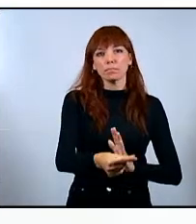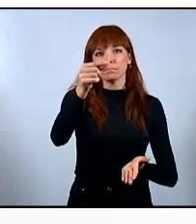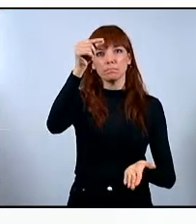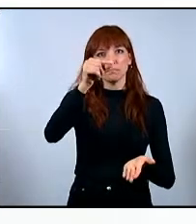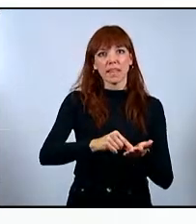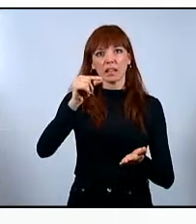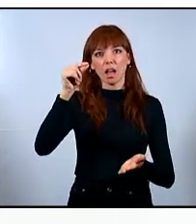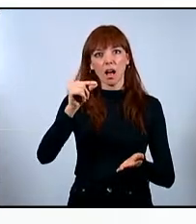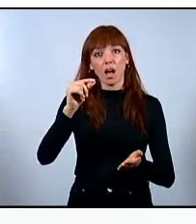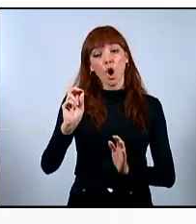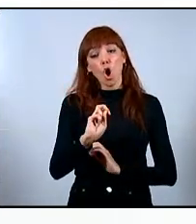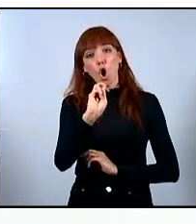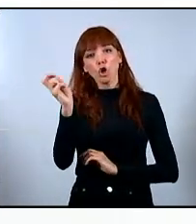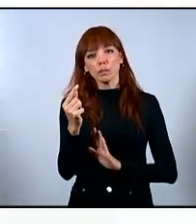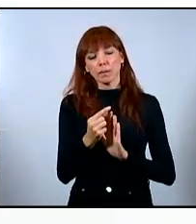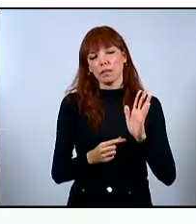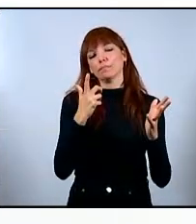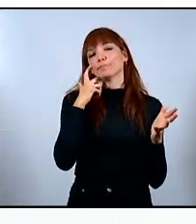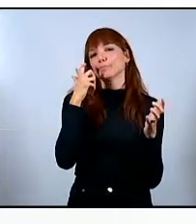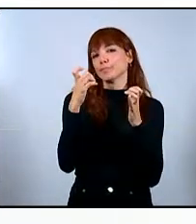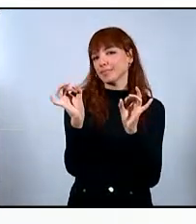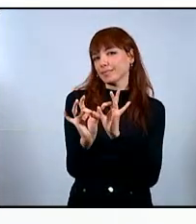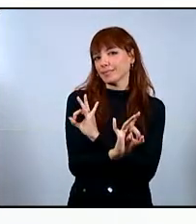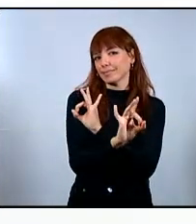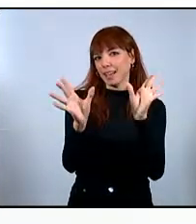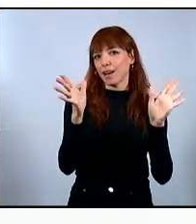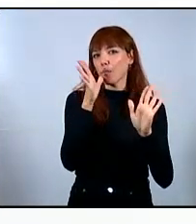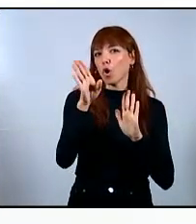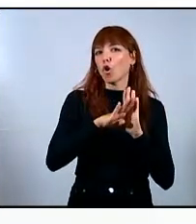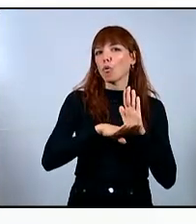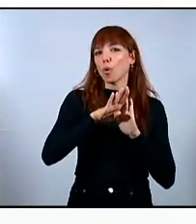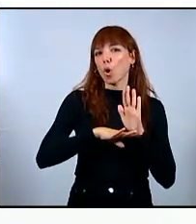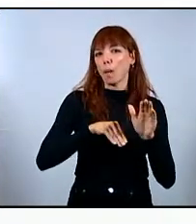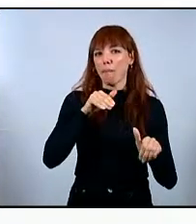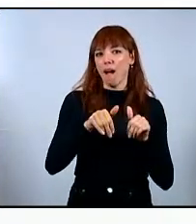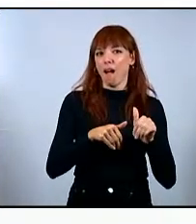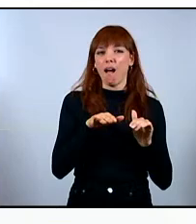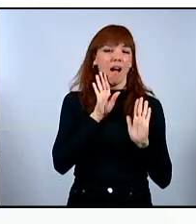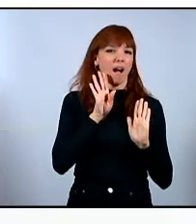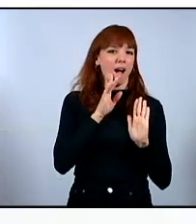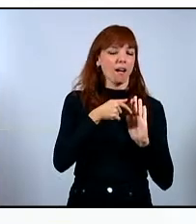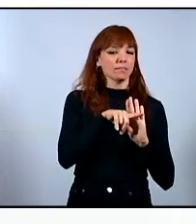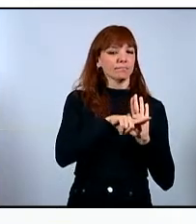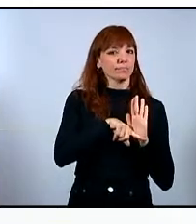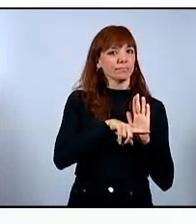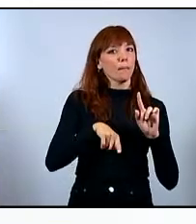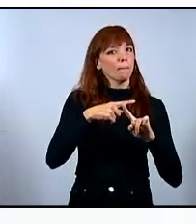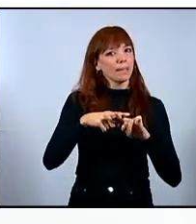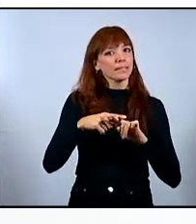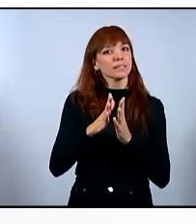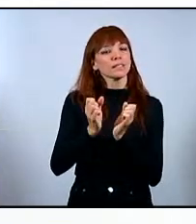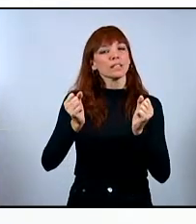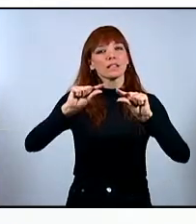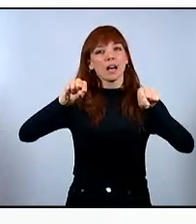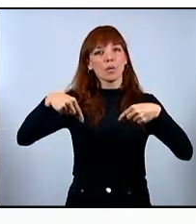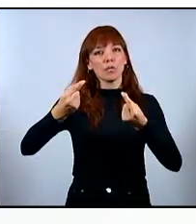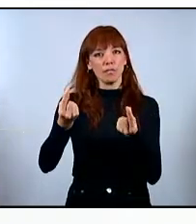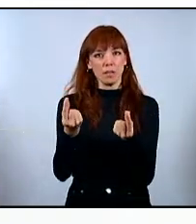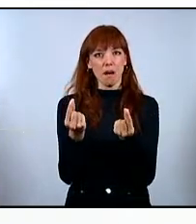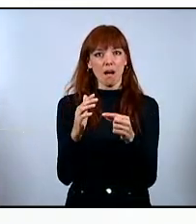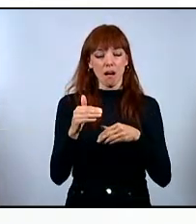que son perfectamente reconocibles en nuestro programa de Gobierno y también en el acuerdo de gobernabilidad que firmamos para la